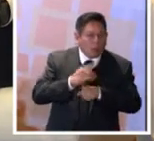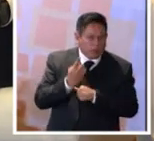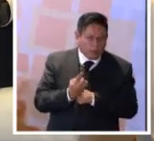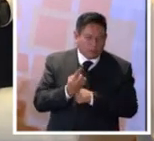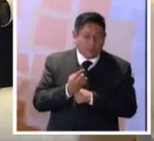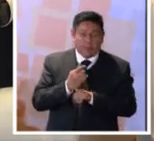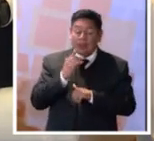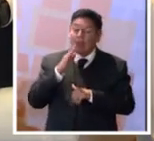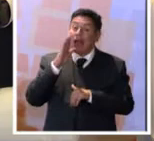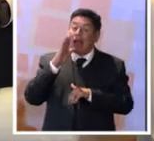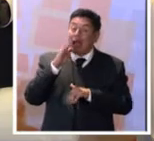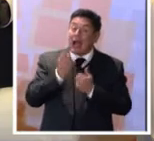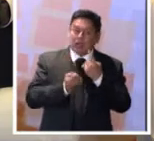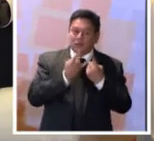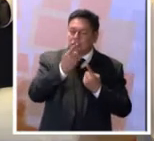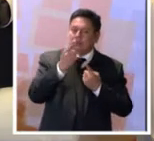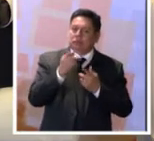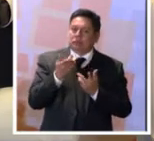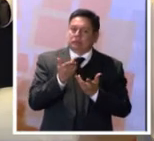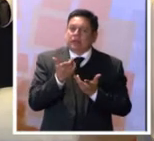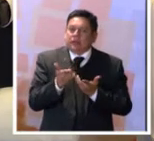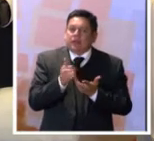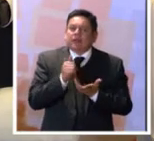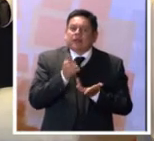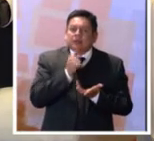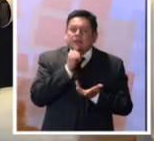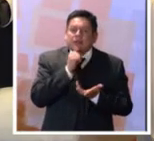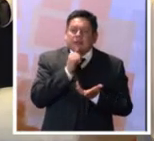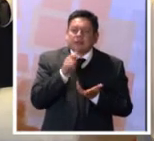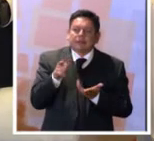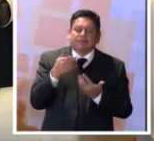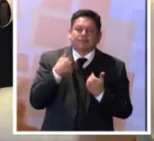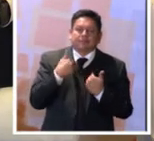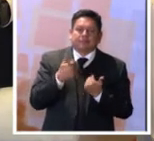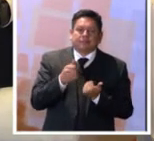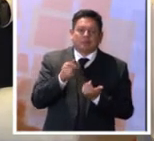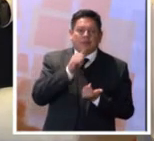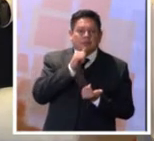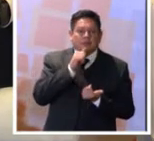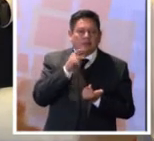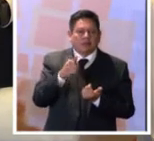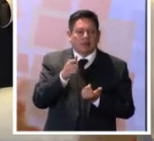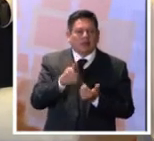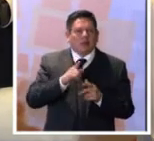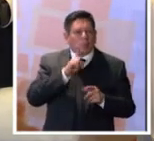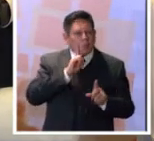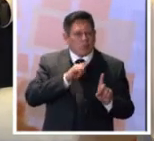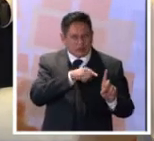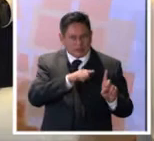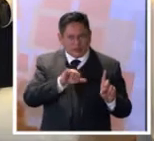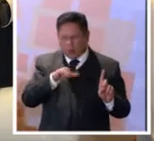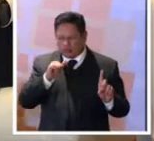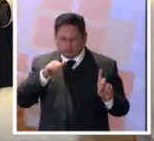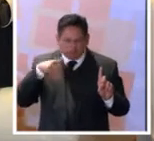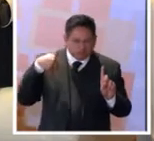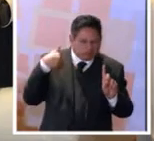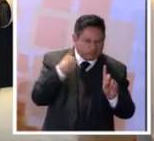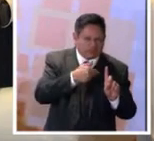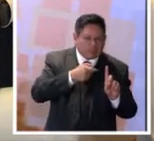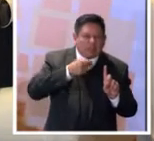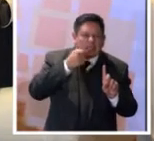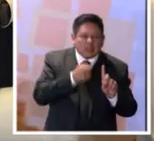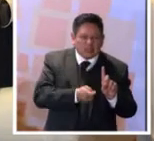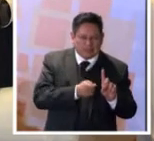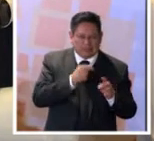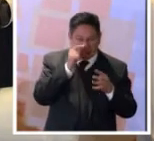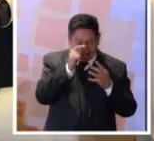no es violencia política en razón de género, ¿no? En la medida que se estén cumpliendo esos requisitos, se podría valorar